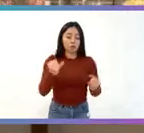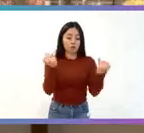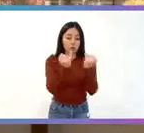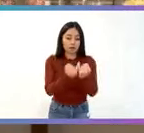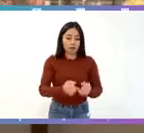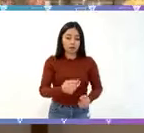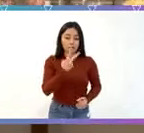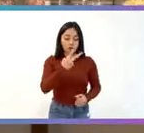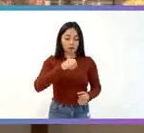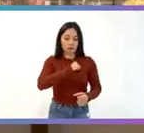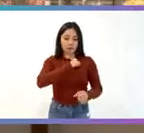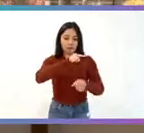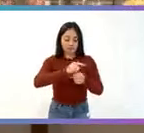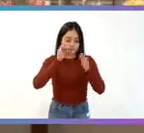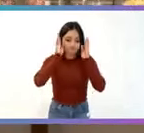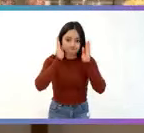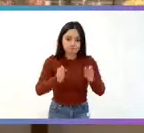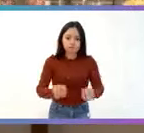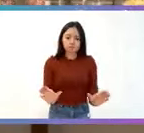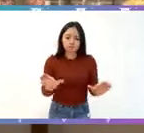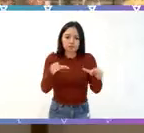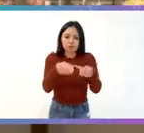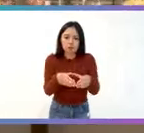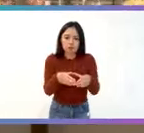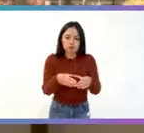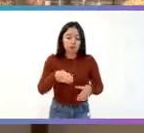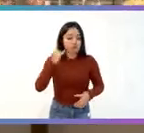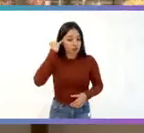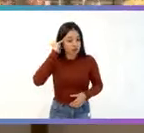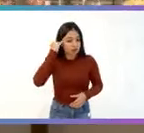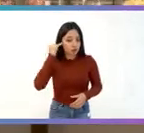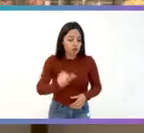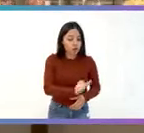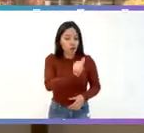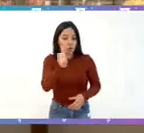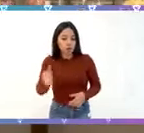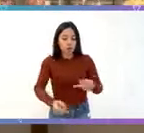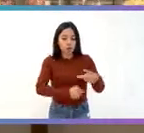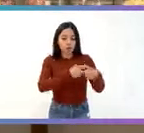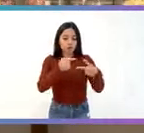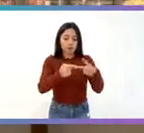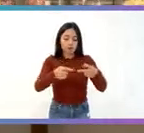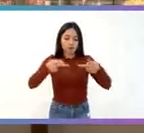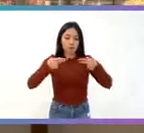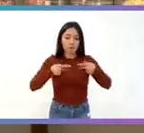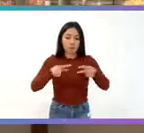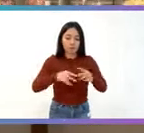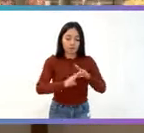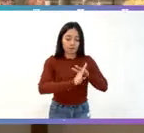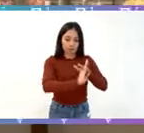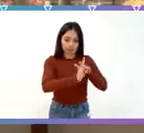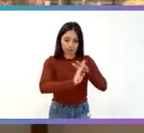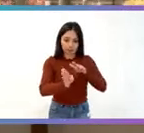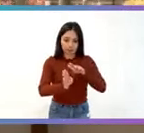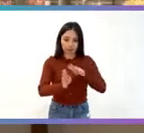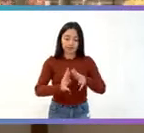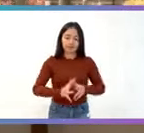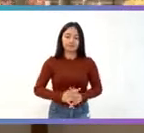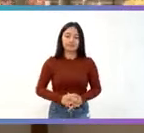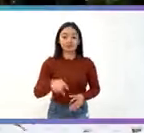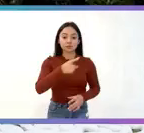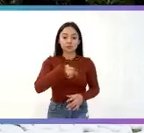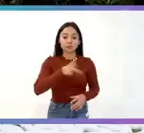regiones del estado, así como 2 foros específicos, uno para personas de las comunidades originarias y otro para personas